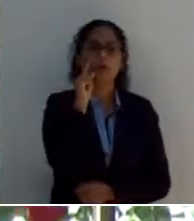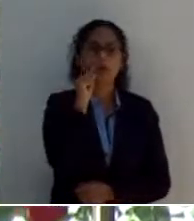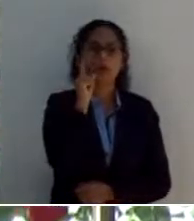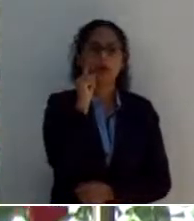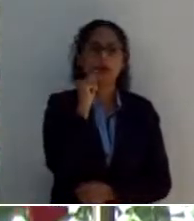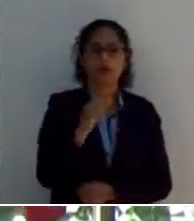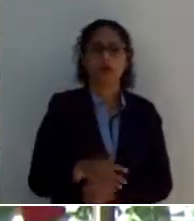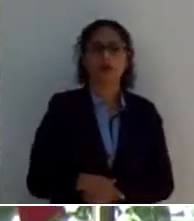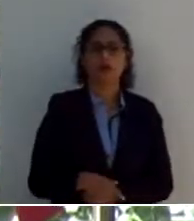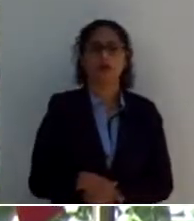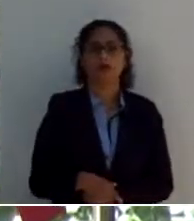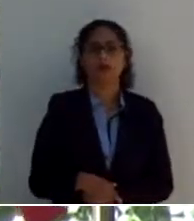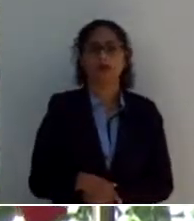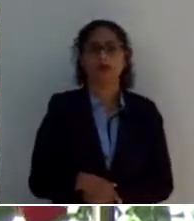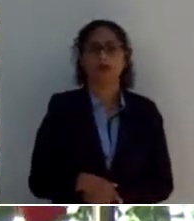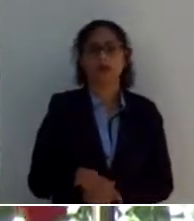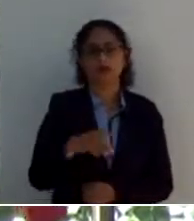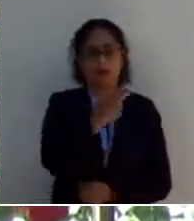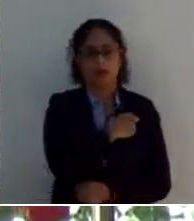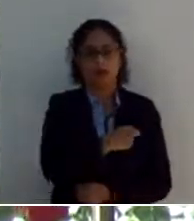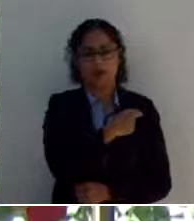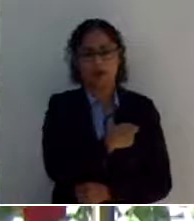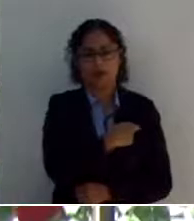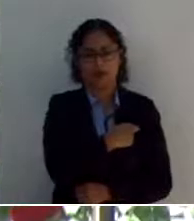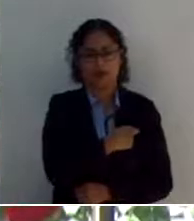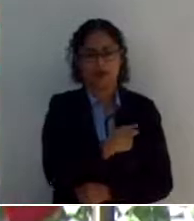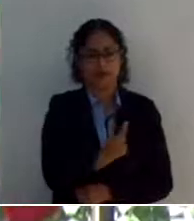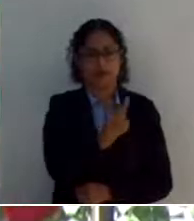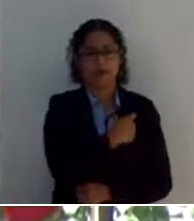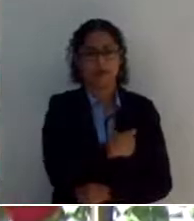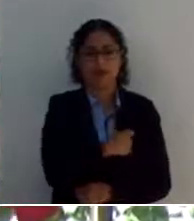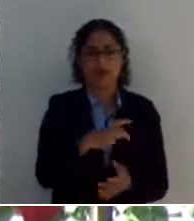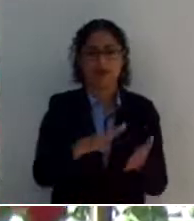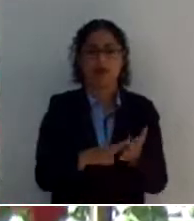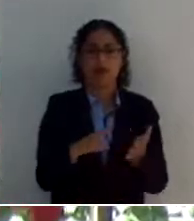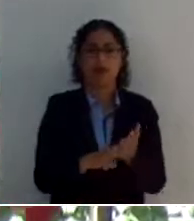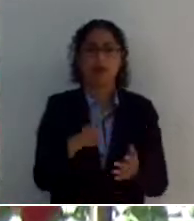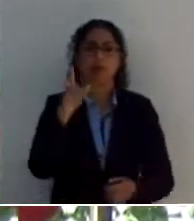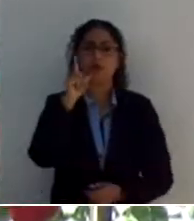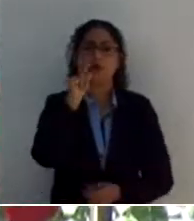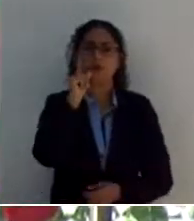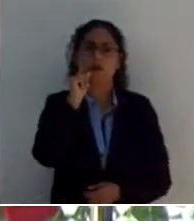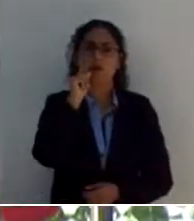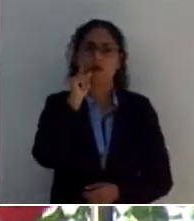que hoy reciben la condecoración al valor policial.